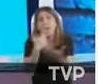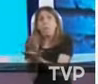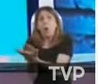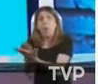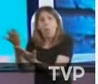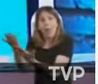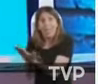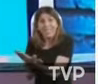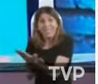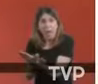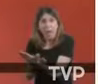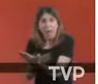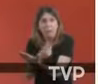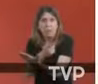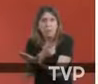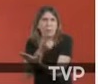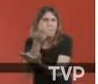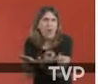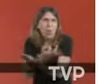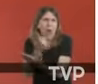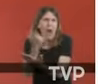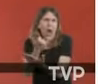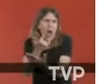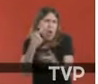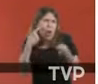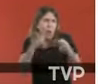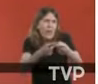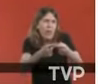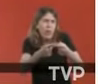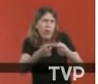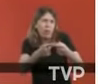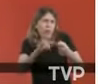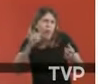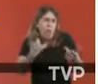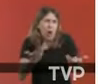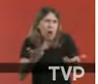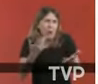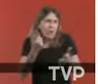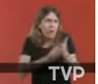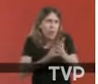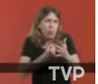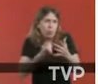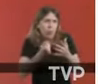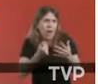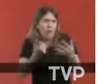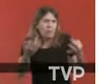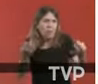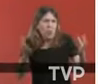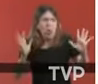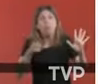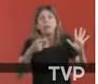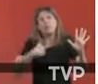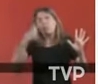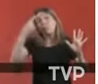que seguro plagada de enormes buenas intenciones, yo creo, y